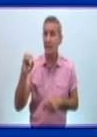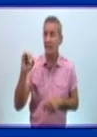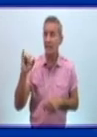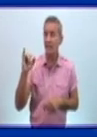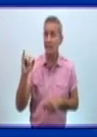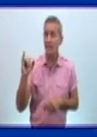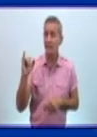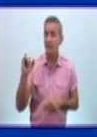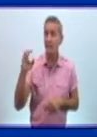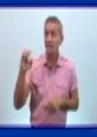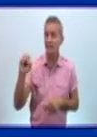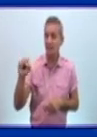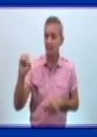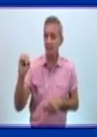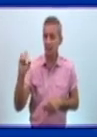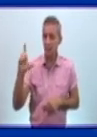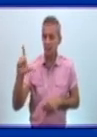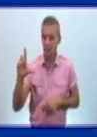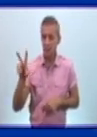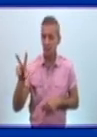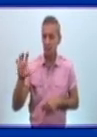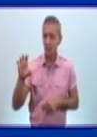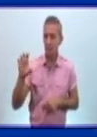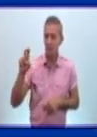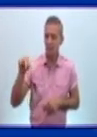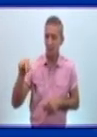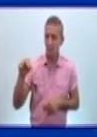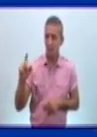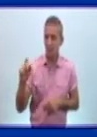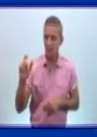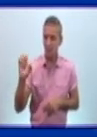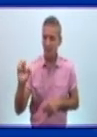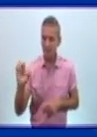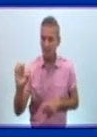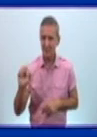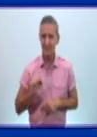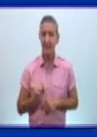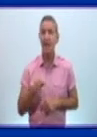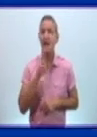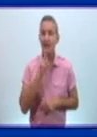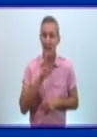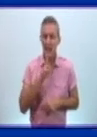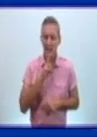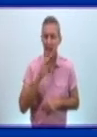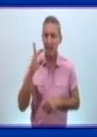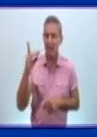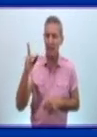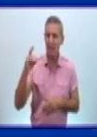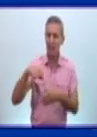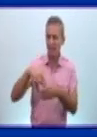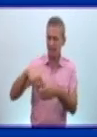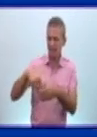disolución acuosa. Por tanto, el agua actúa como disolvente en esta disolución.